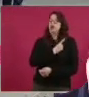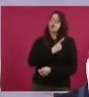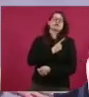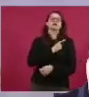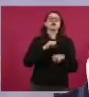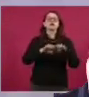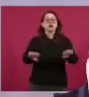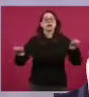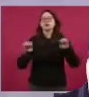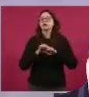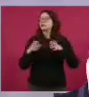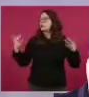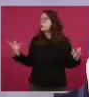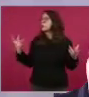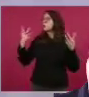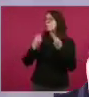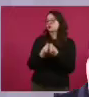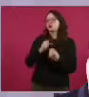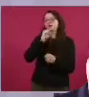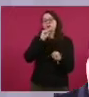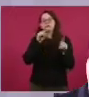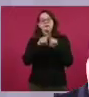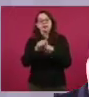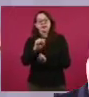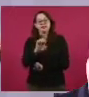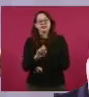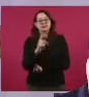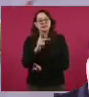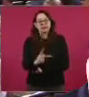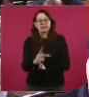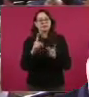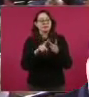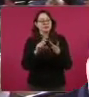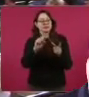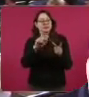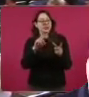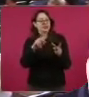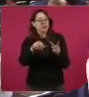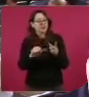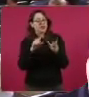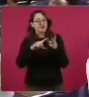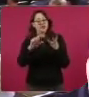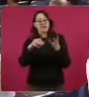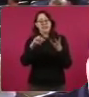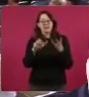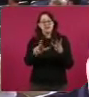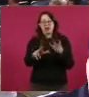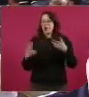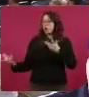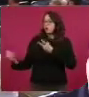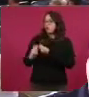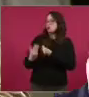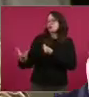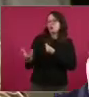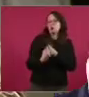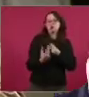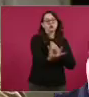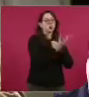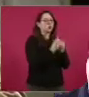en complemento a la Secretaría de Educación Pública y de SEDENA y Marina, que son igual complementarios de